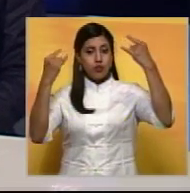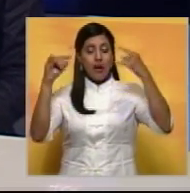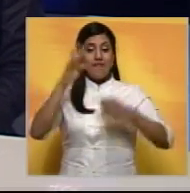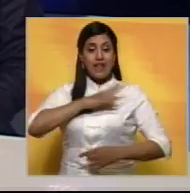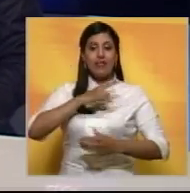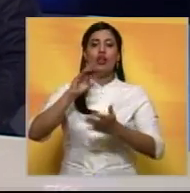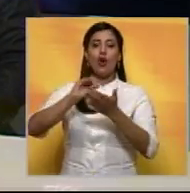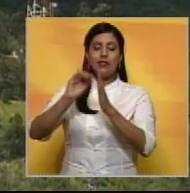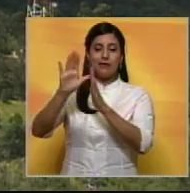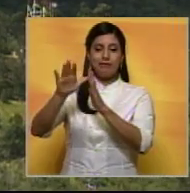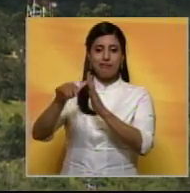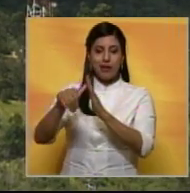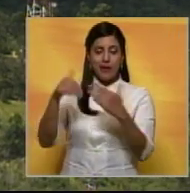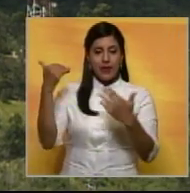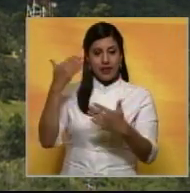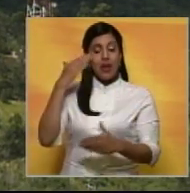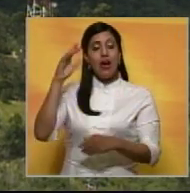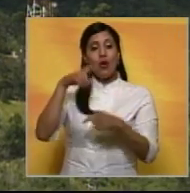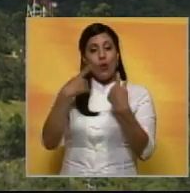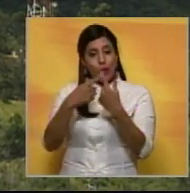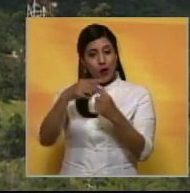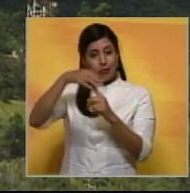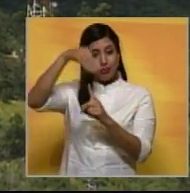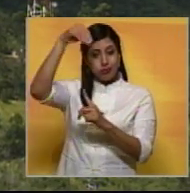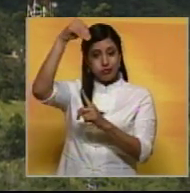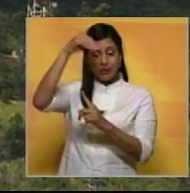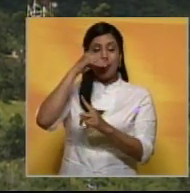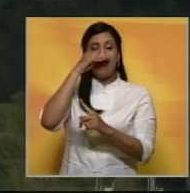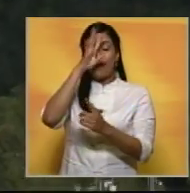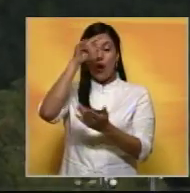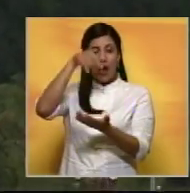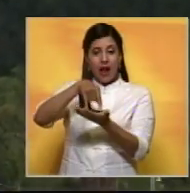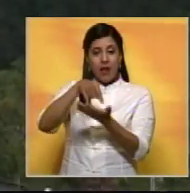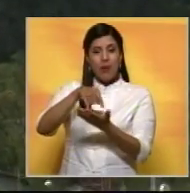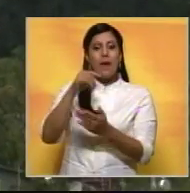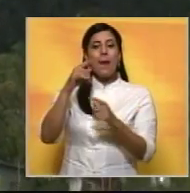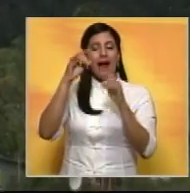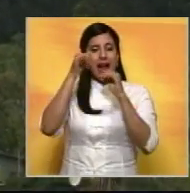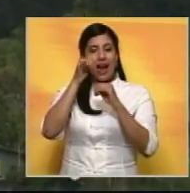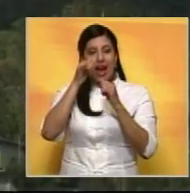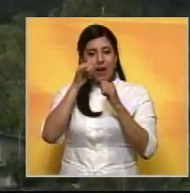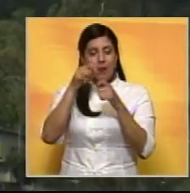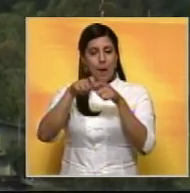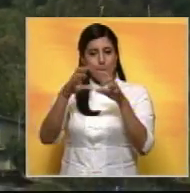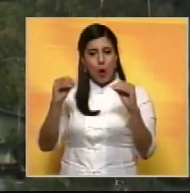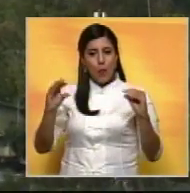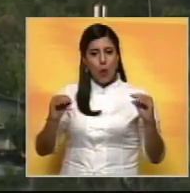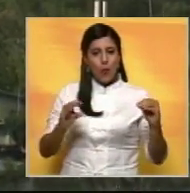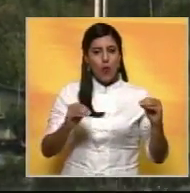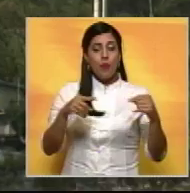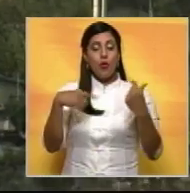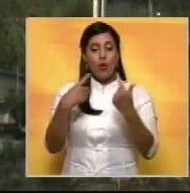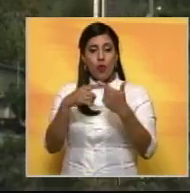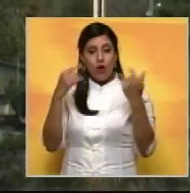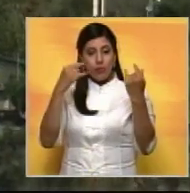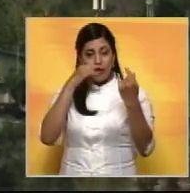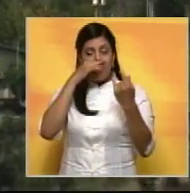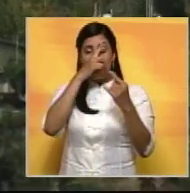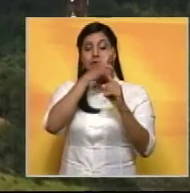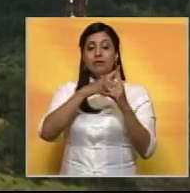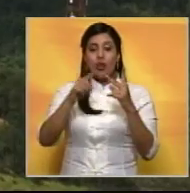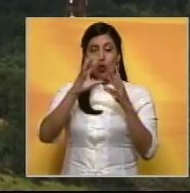de Venevisión. La incursión del AMPA en la estación El Picacho dejó como saldo varias cámaras desconectadas en la sala de